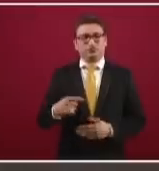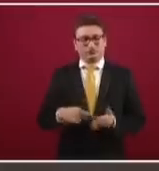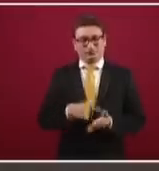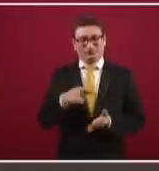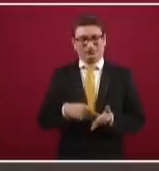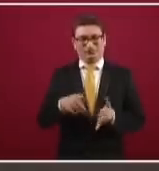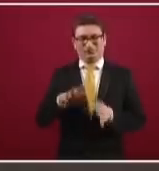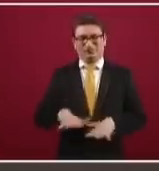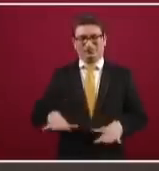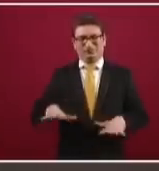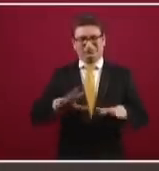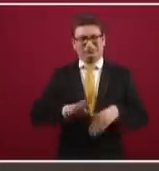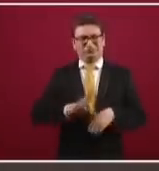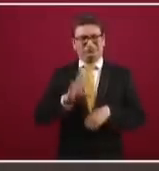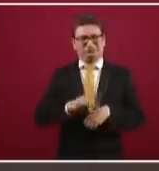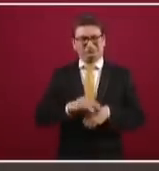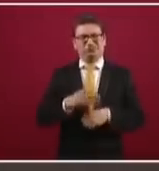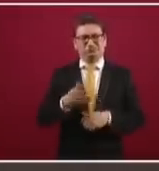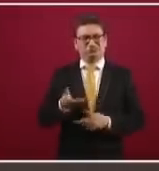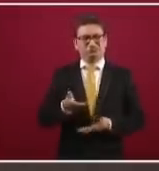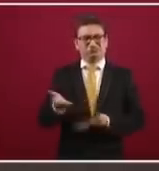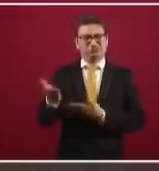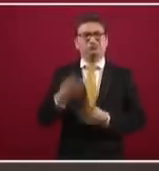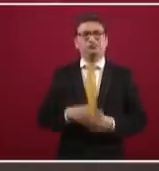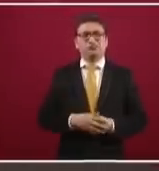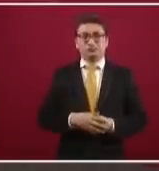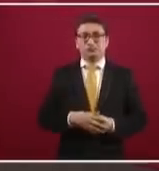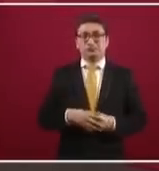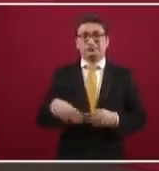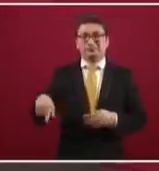y sacaron una manta en el balcón,